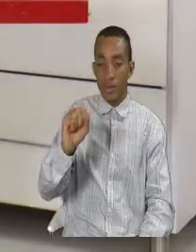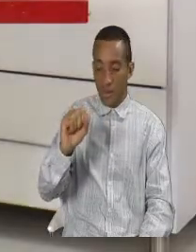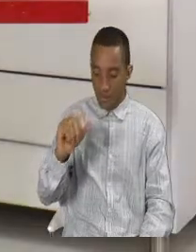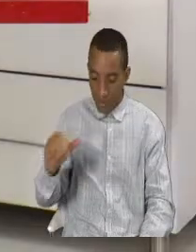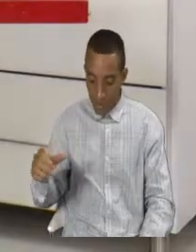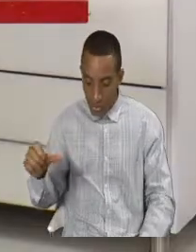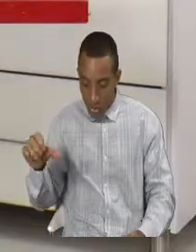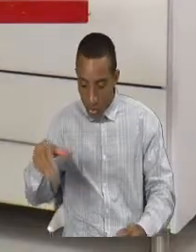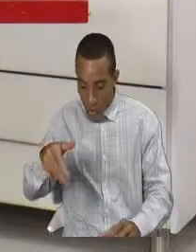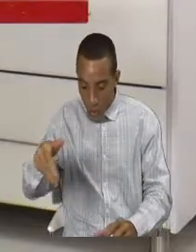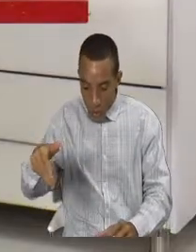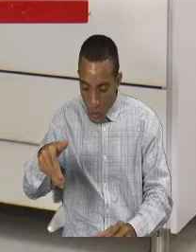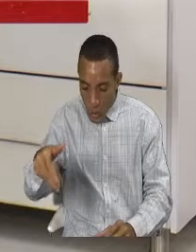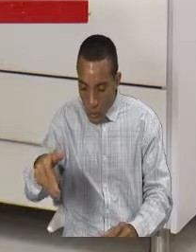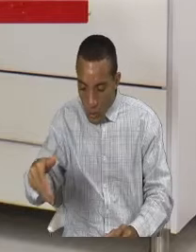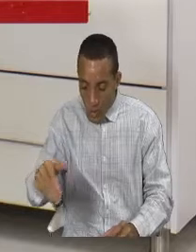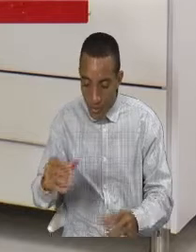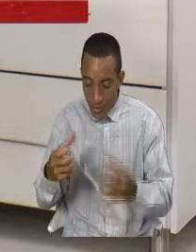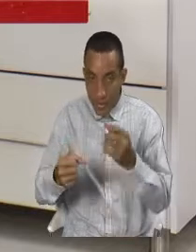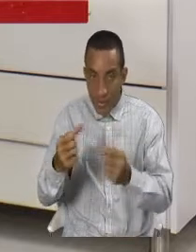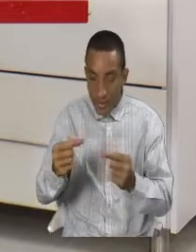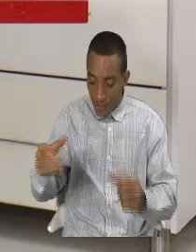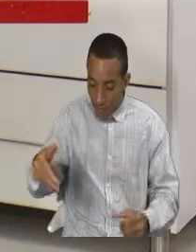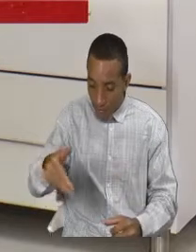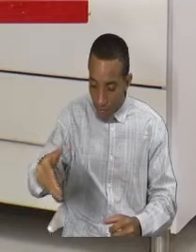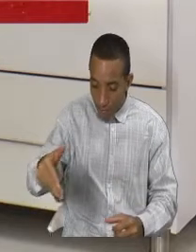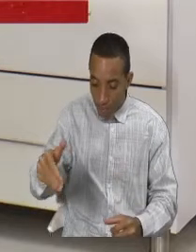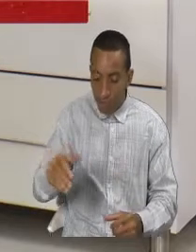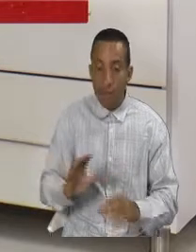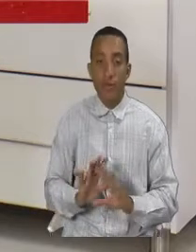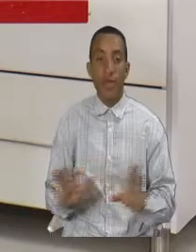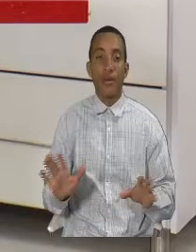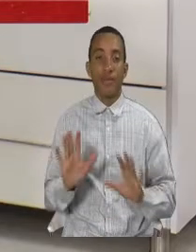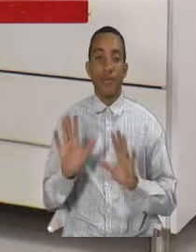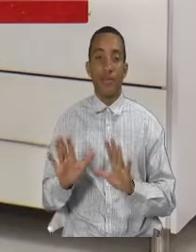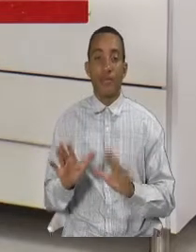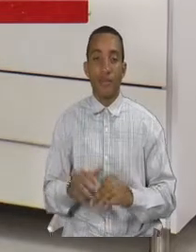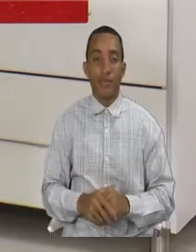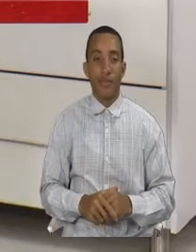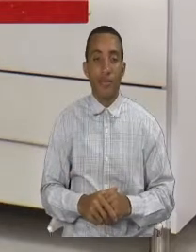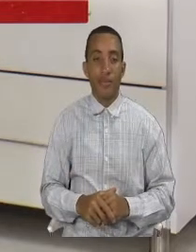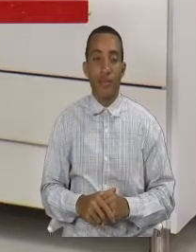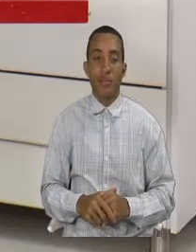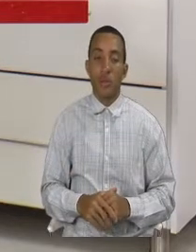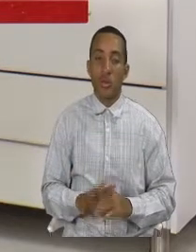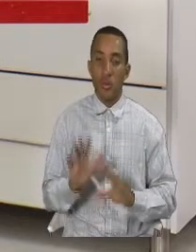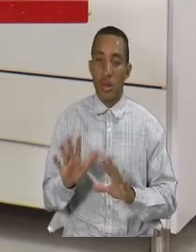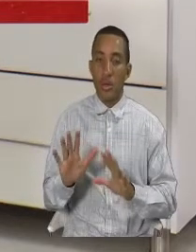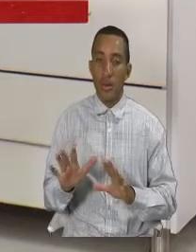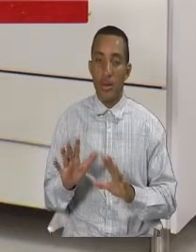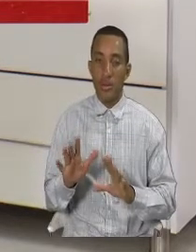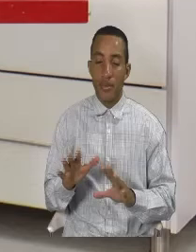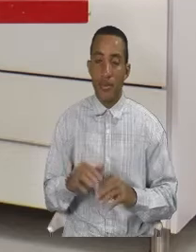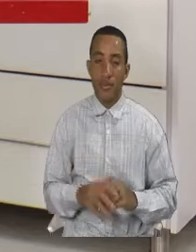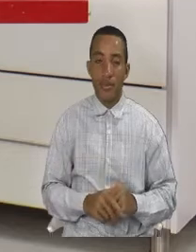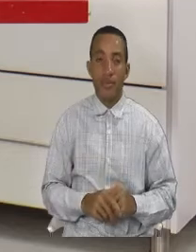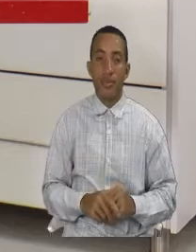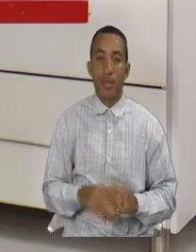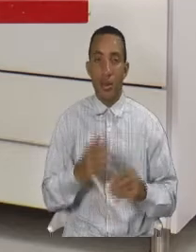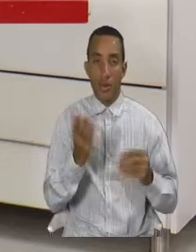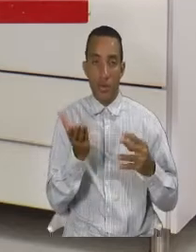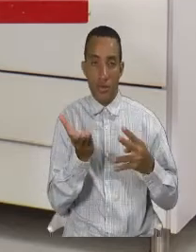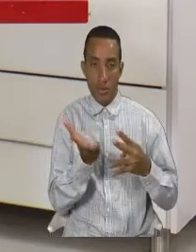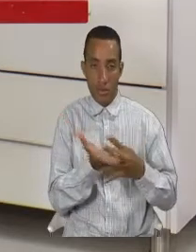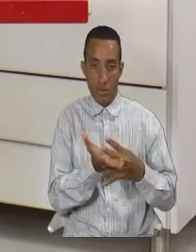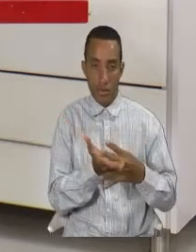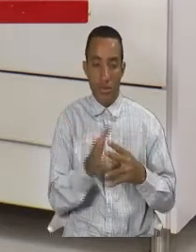para que dé cremosidad y untuosidad. Vamos a dejarla ahí que conserve un poquitico. Vamos a una pausa comercial